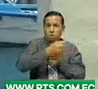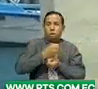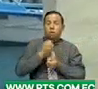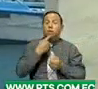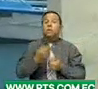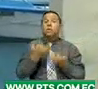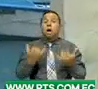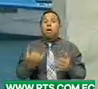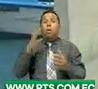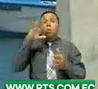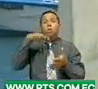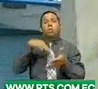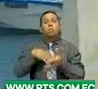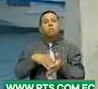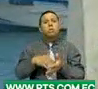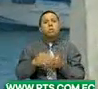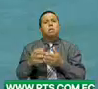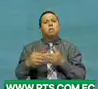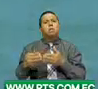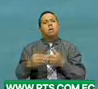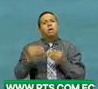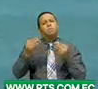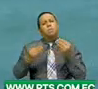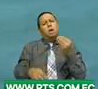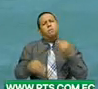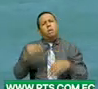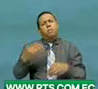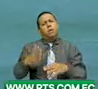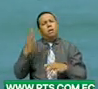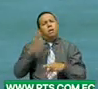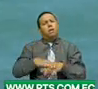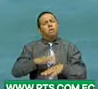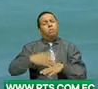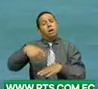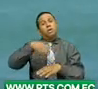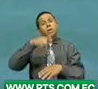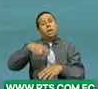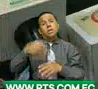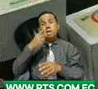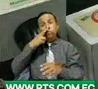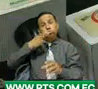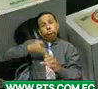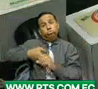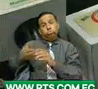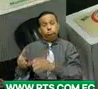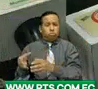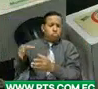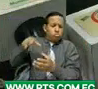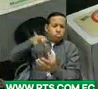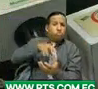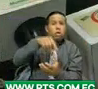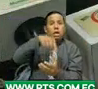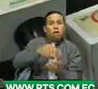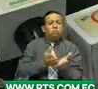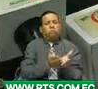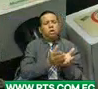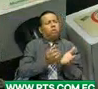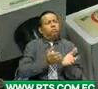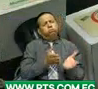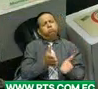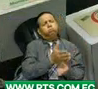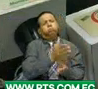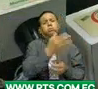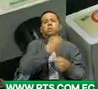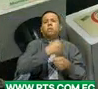aumento progresivo de los combustibles utilizados para salir a faenas de pesca nosotros gastamos tres mil novecientos sesenta